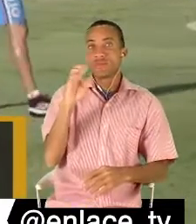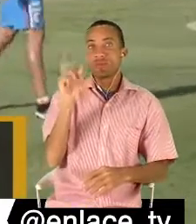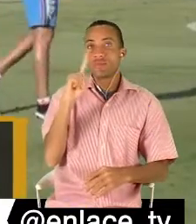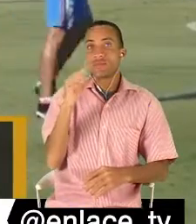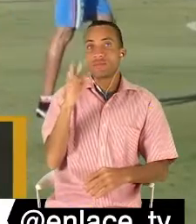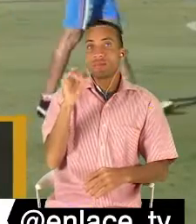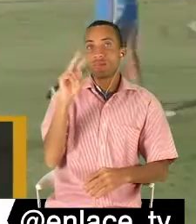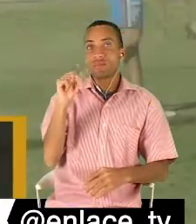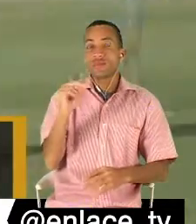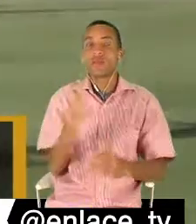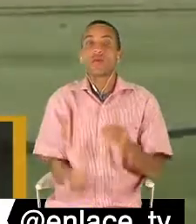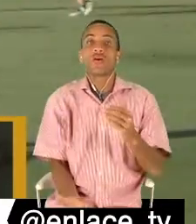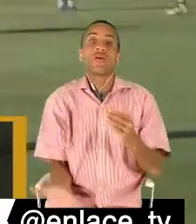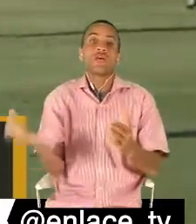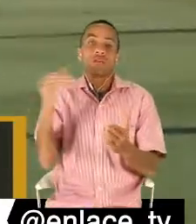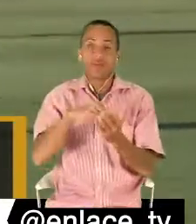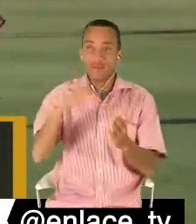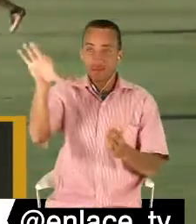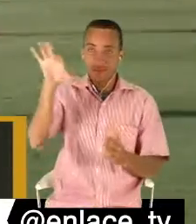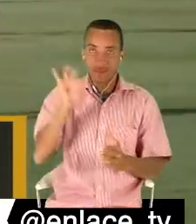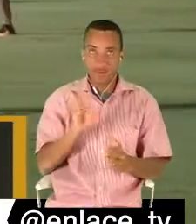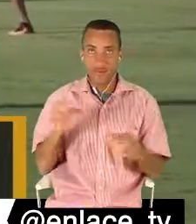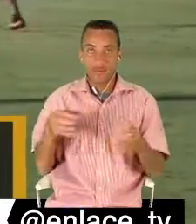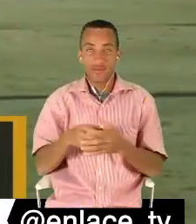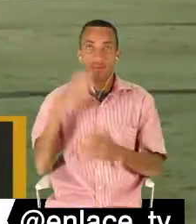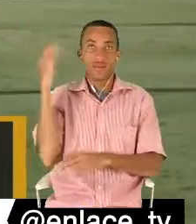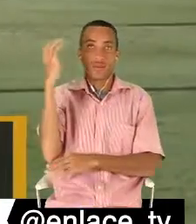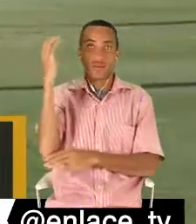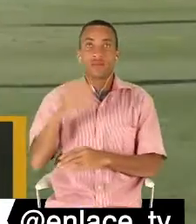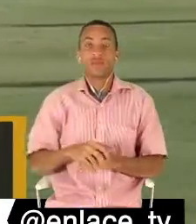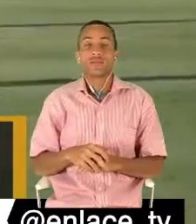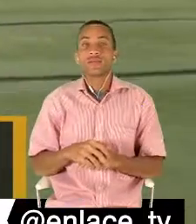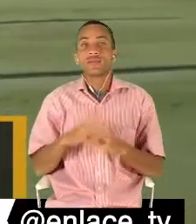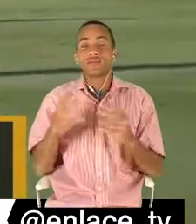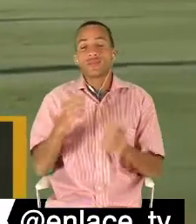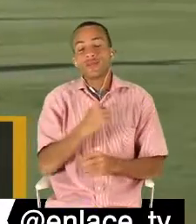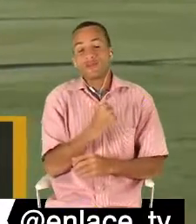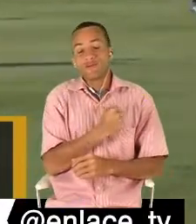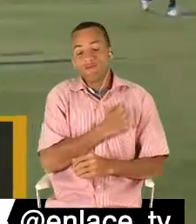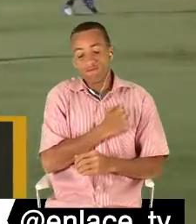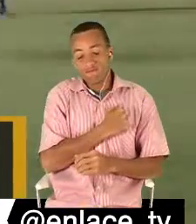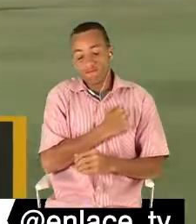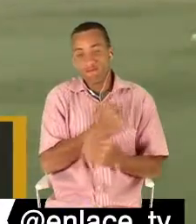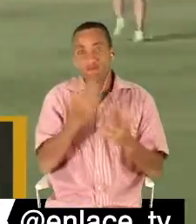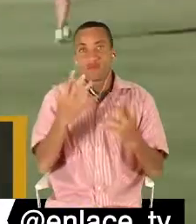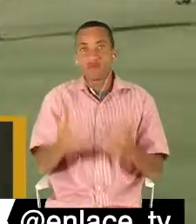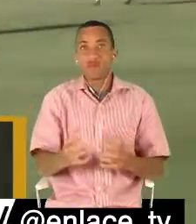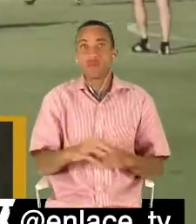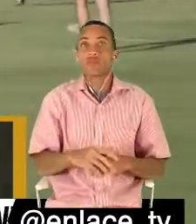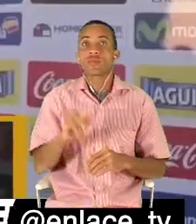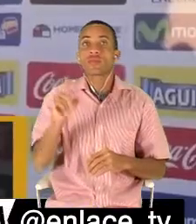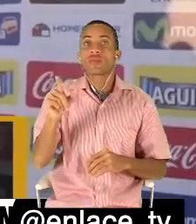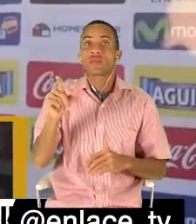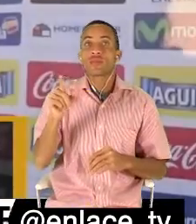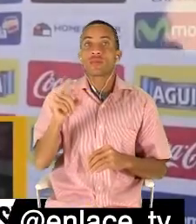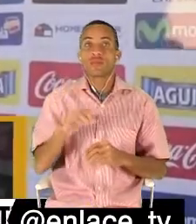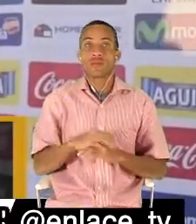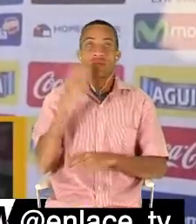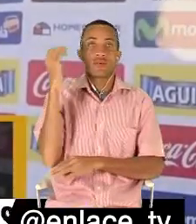ser llamado nuevamente a la selección. Aclara que su ilusión por el equipo cafetero la mantiene viva desde la primera vez. Estamos